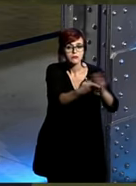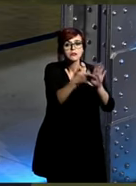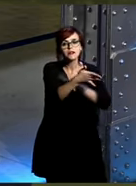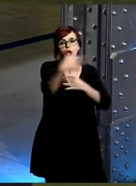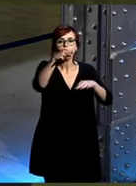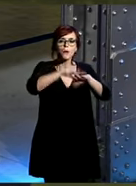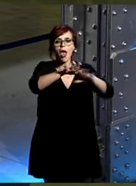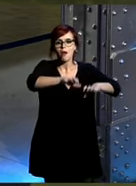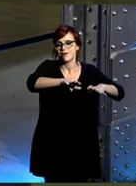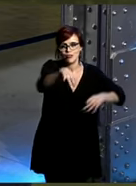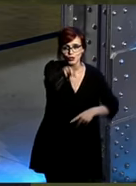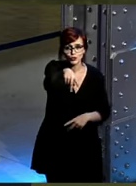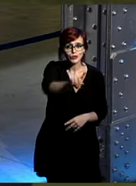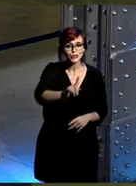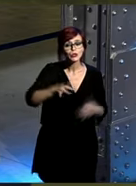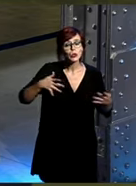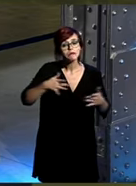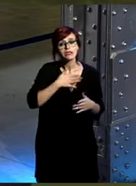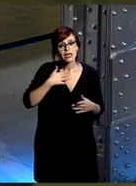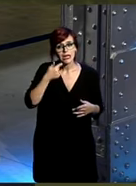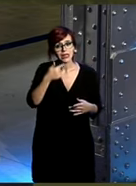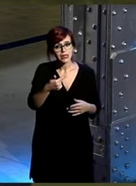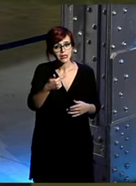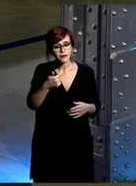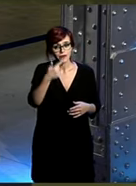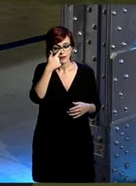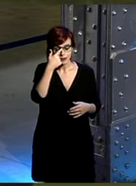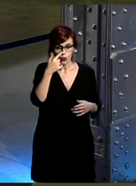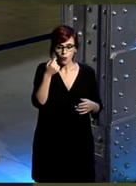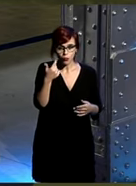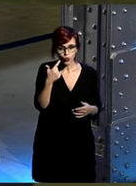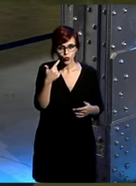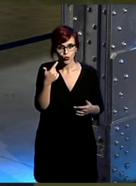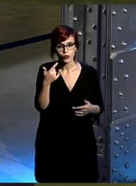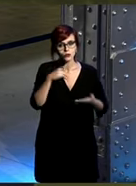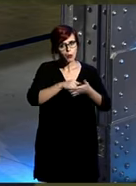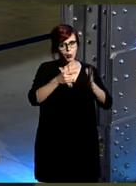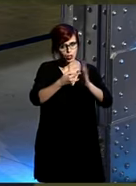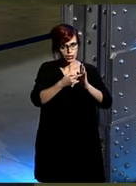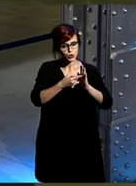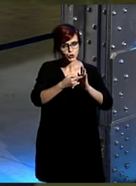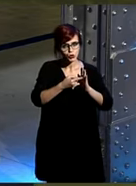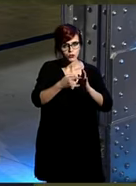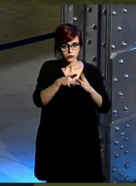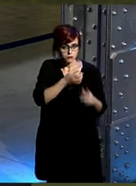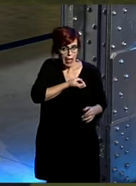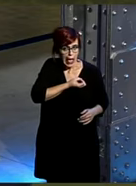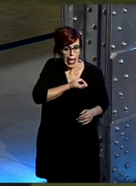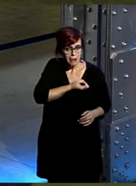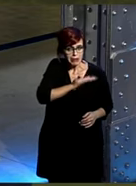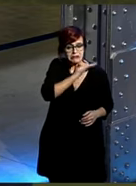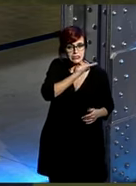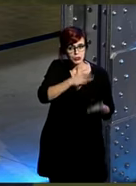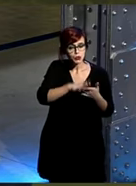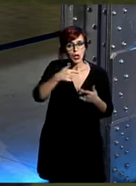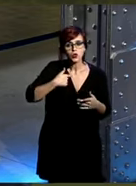gente aprende. Y quiero hacer esa lectura, ¿no? Realmente es un proyecto amateur. Yo no soy una persona de